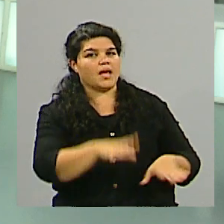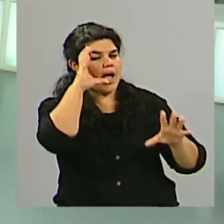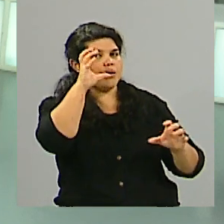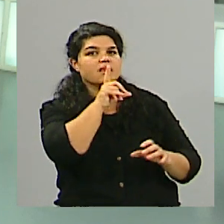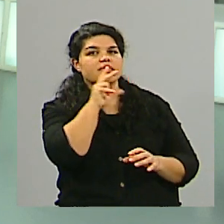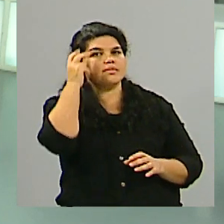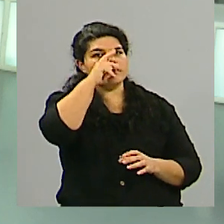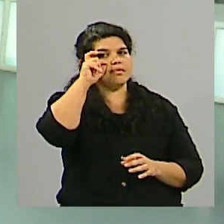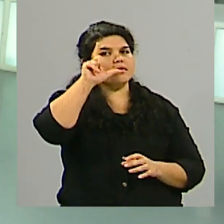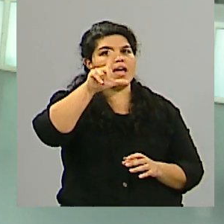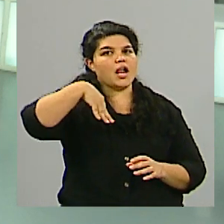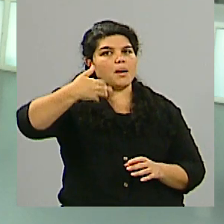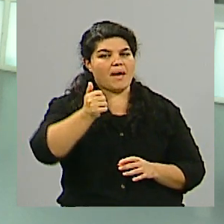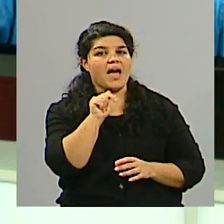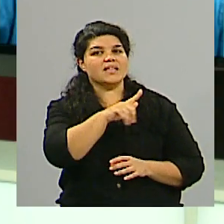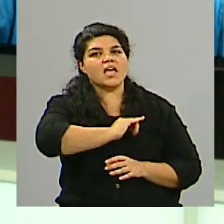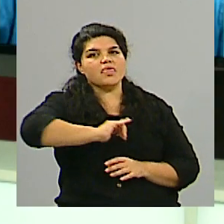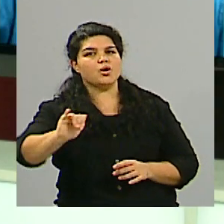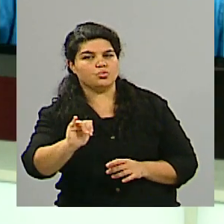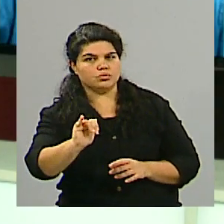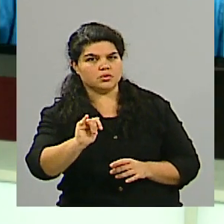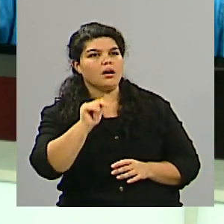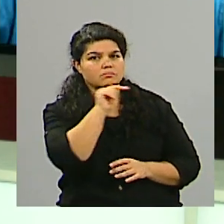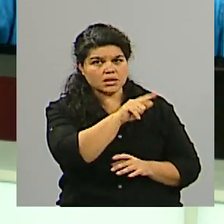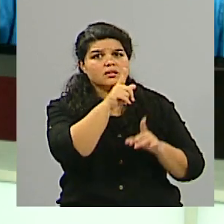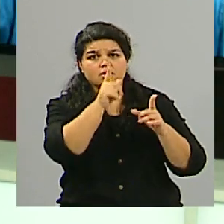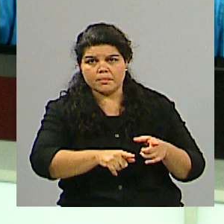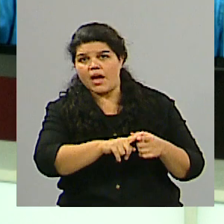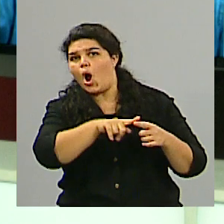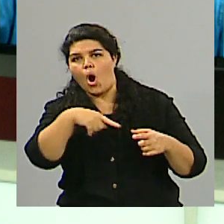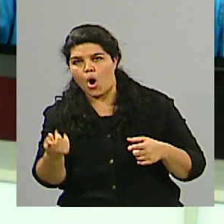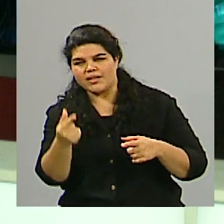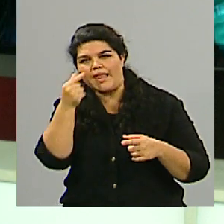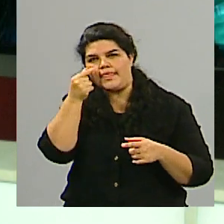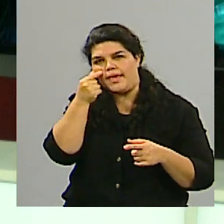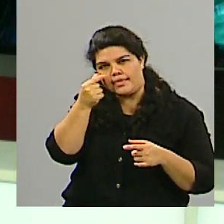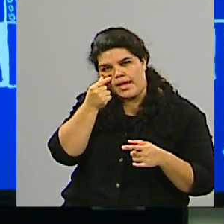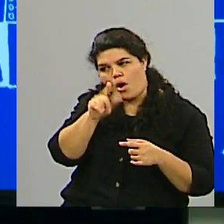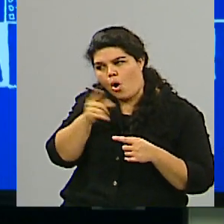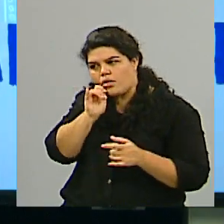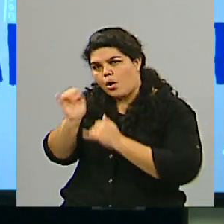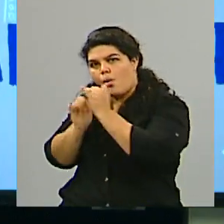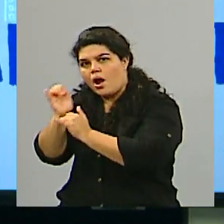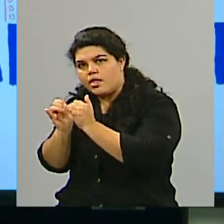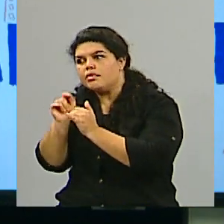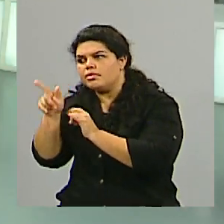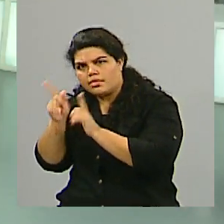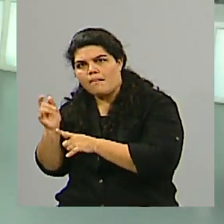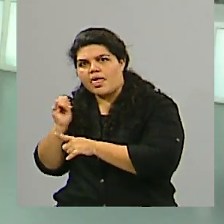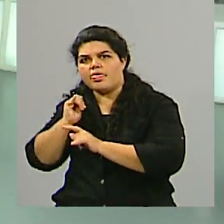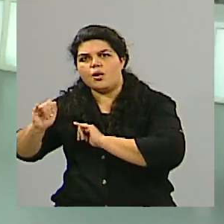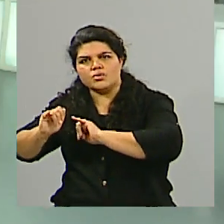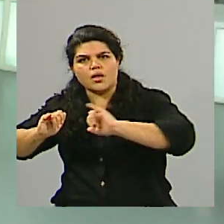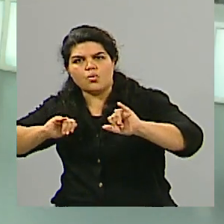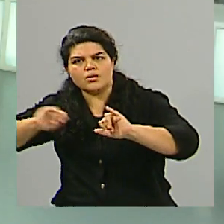ella había denunciado, había hecho testimonio. No solamente ella lo denunció, sino que testigos a quienes ella le contó el caso, también hubo